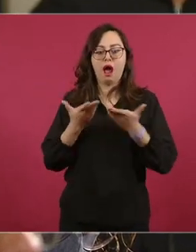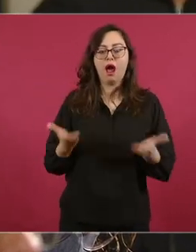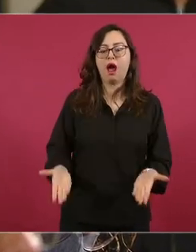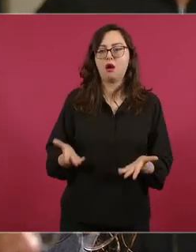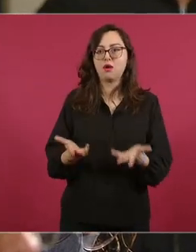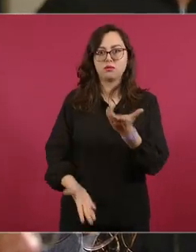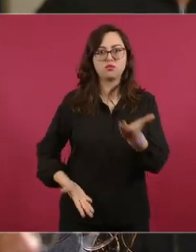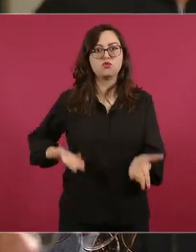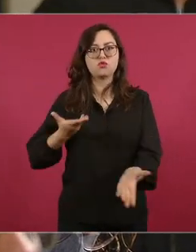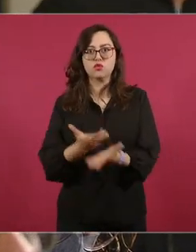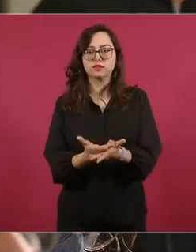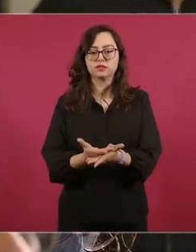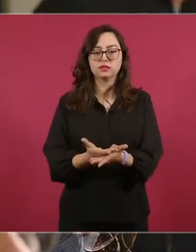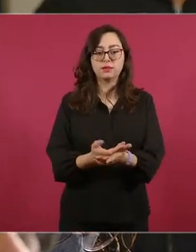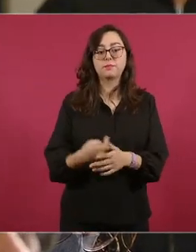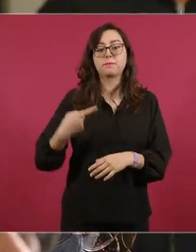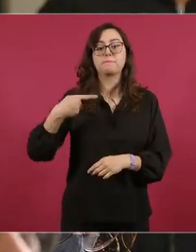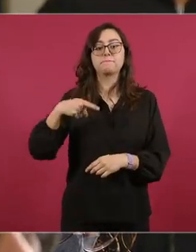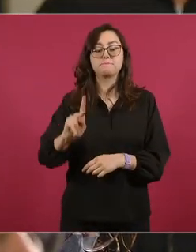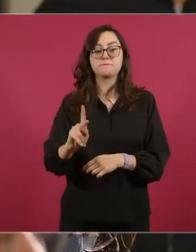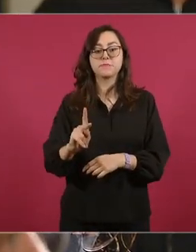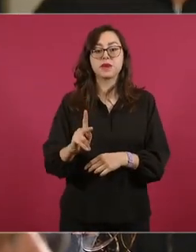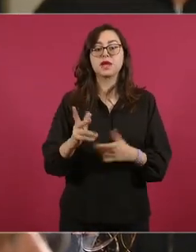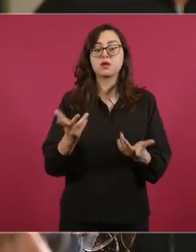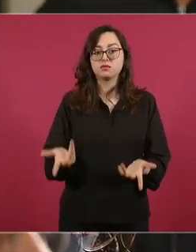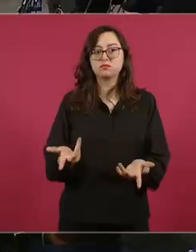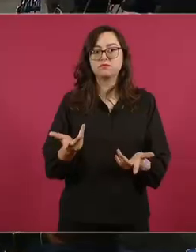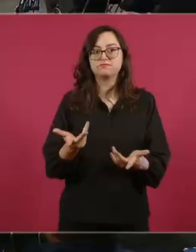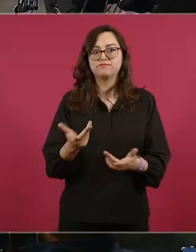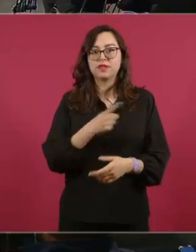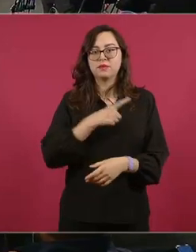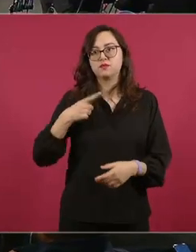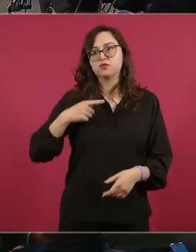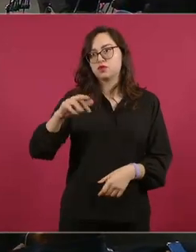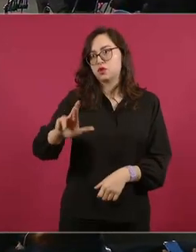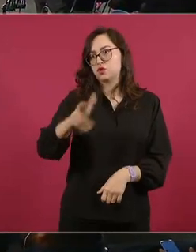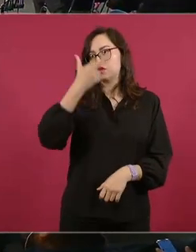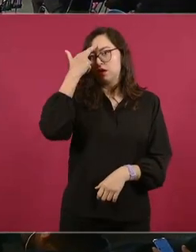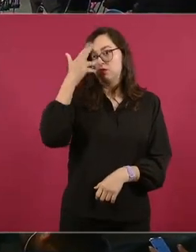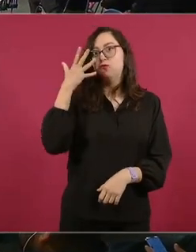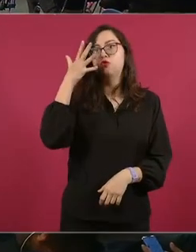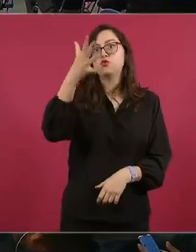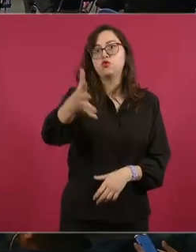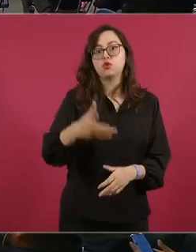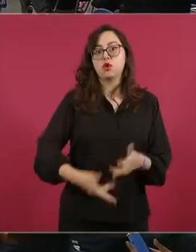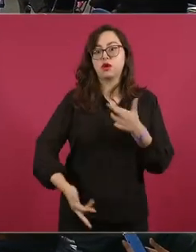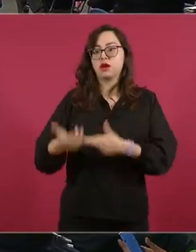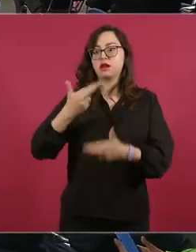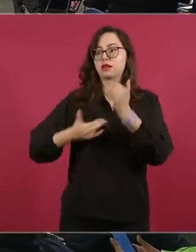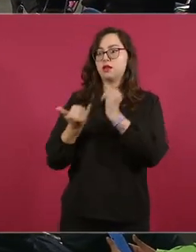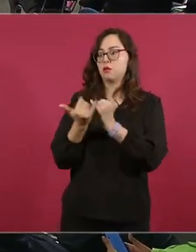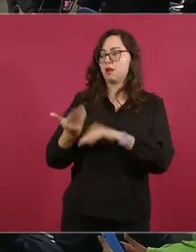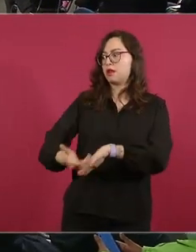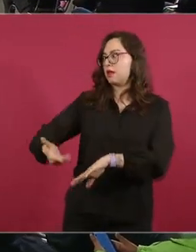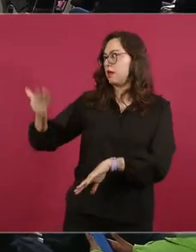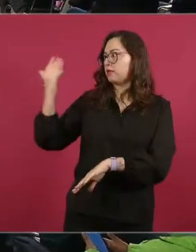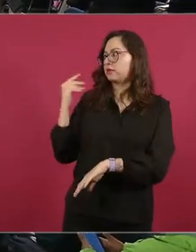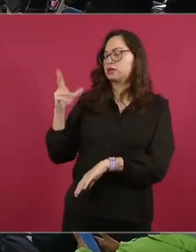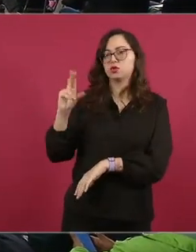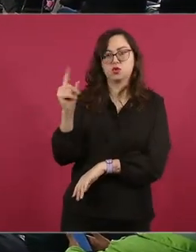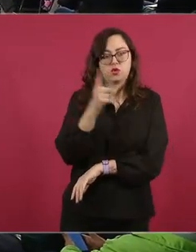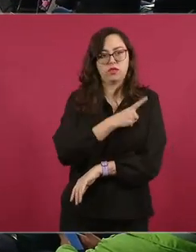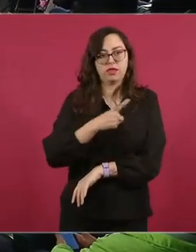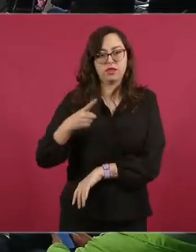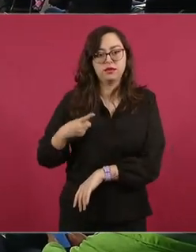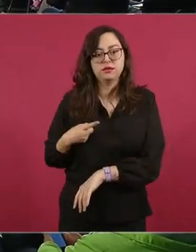hay que hacer, pero por su naturaleza lo que no debemos repetir. En este contexto también hemos platicado incluso con